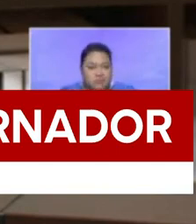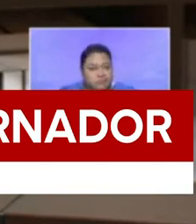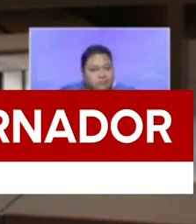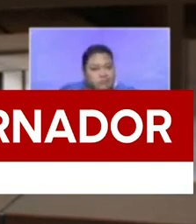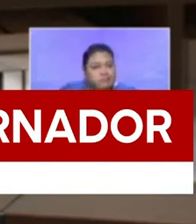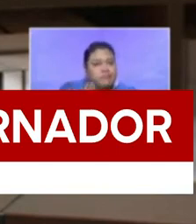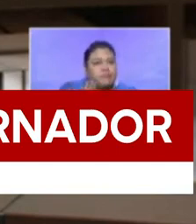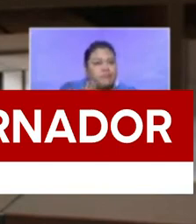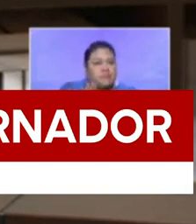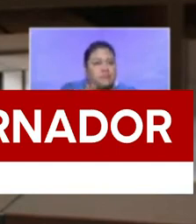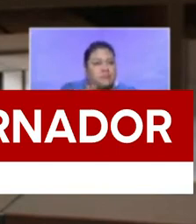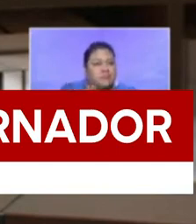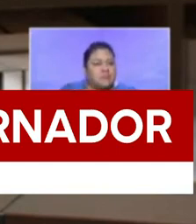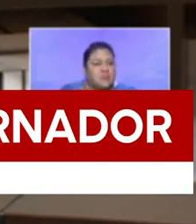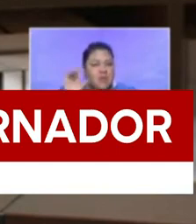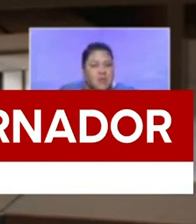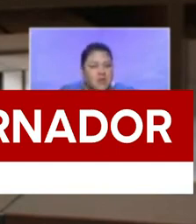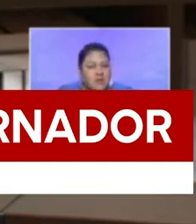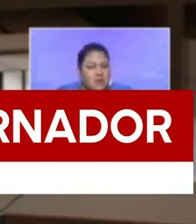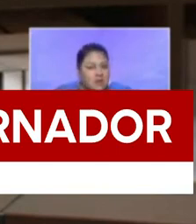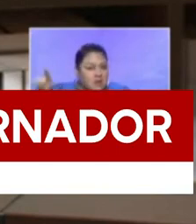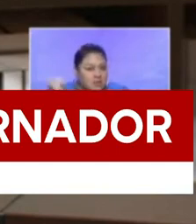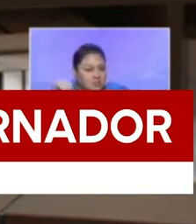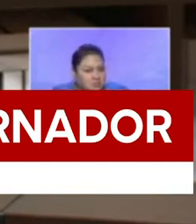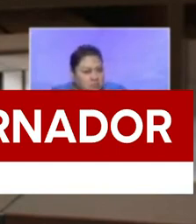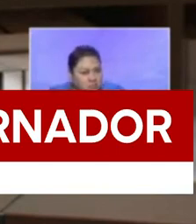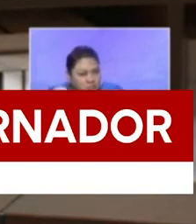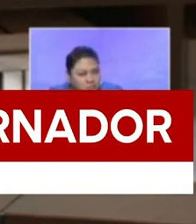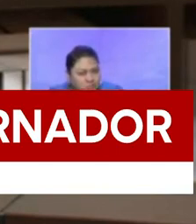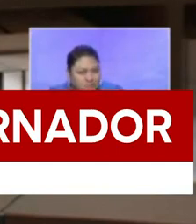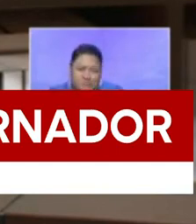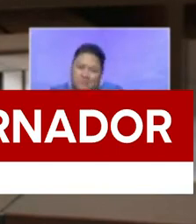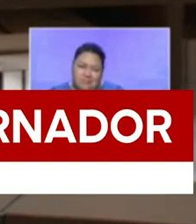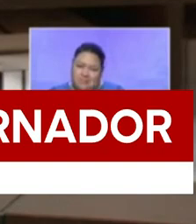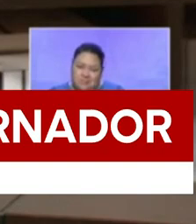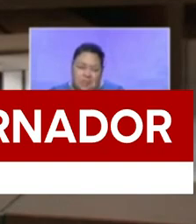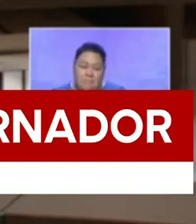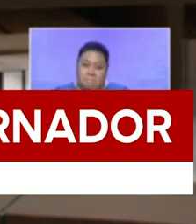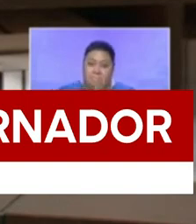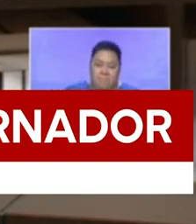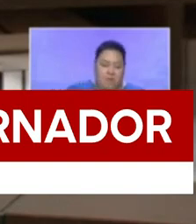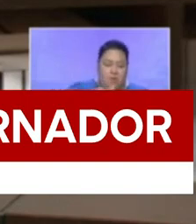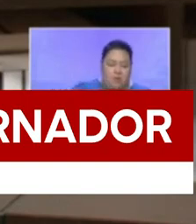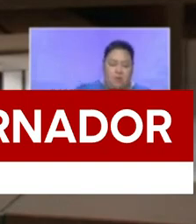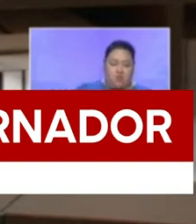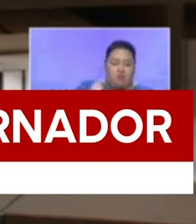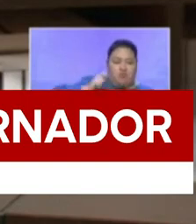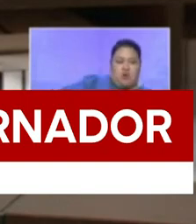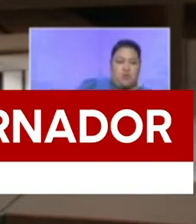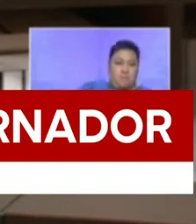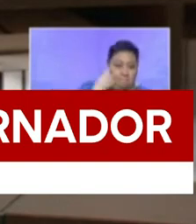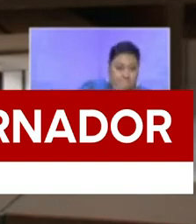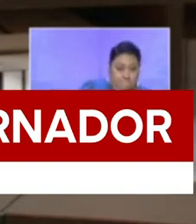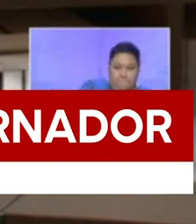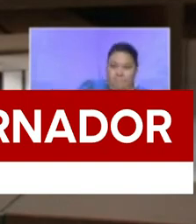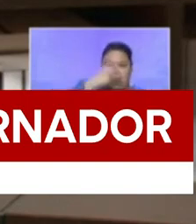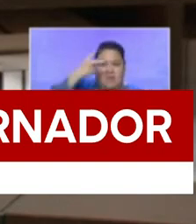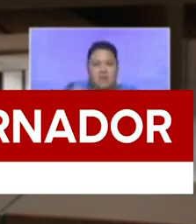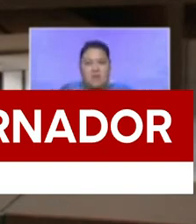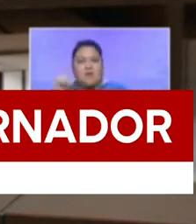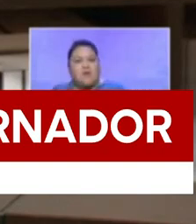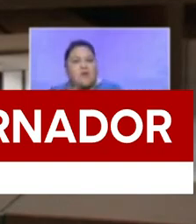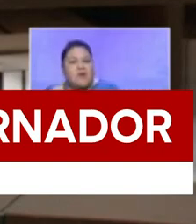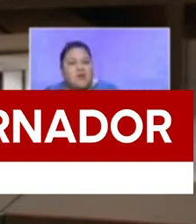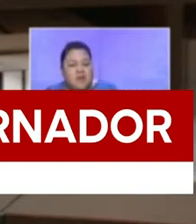en la persona de Javier Navarro Velasco. Es interesante, vamos a ver qué ocurre, pero por lo pronto el día de hoy no va a haber una resolución por parte de este